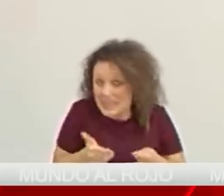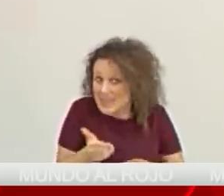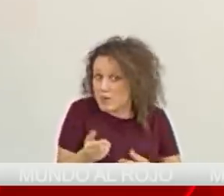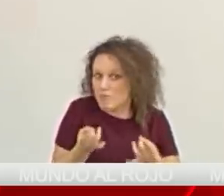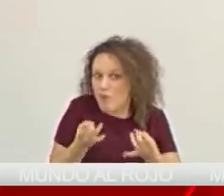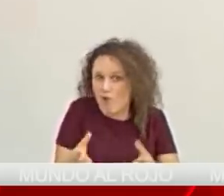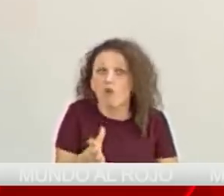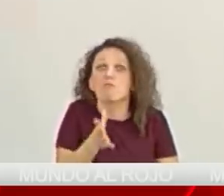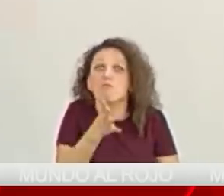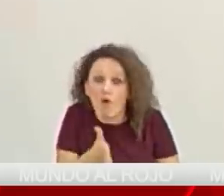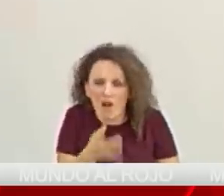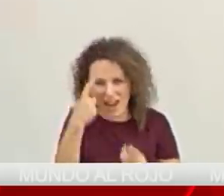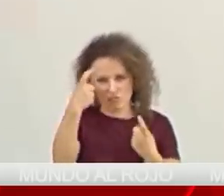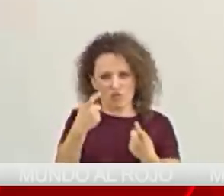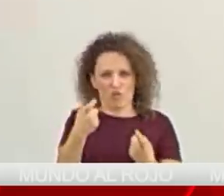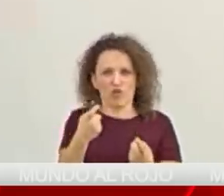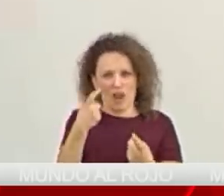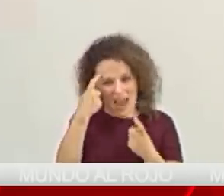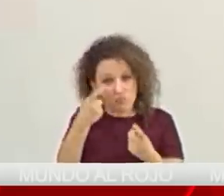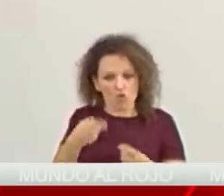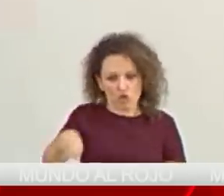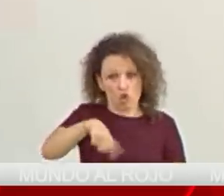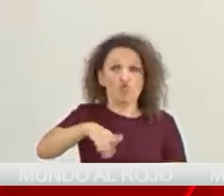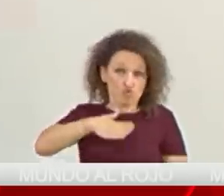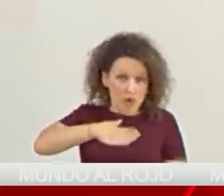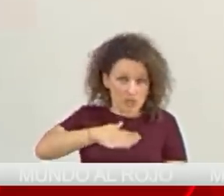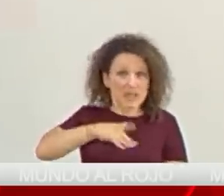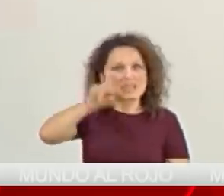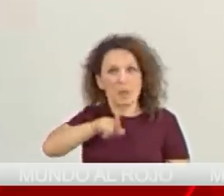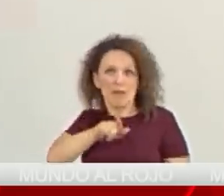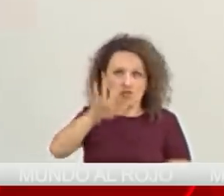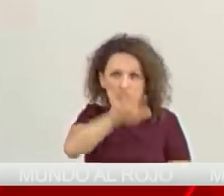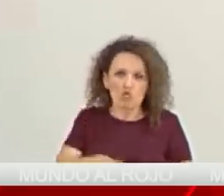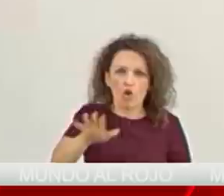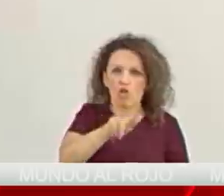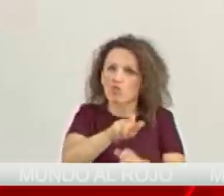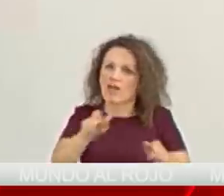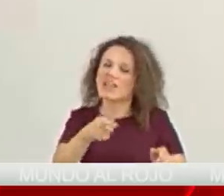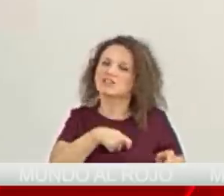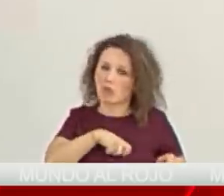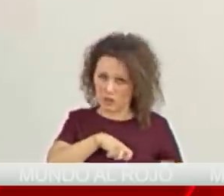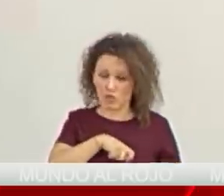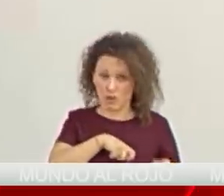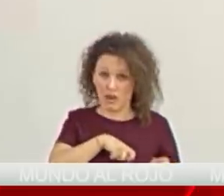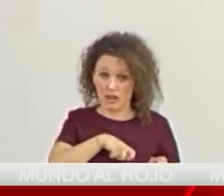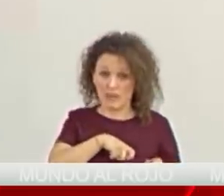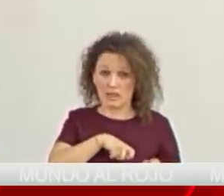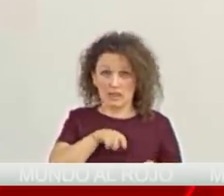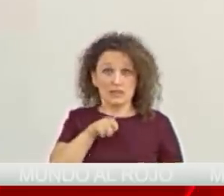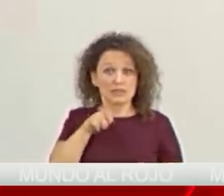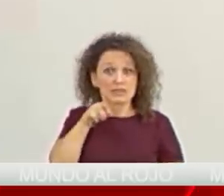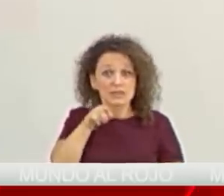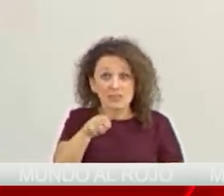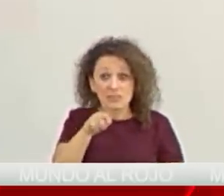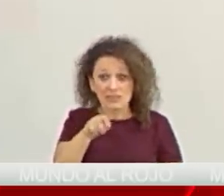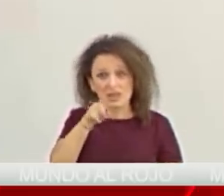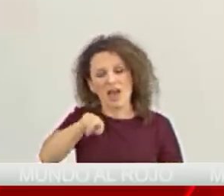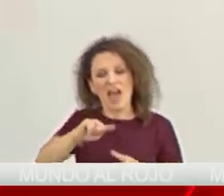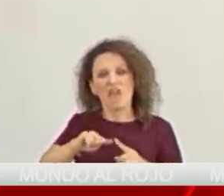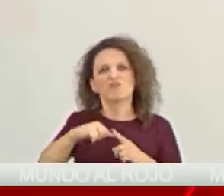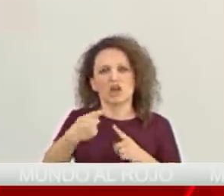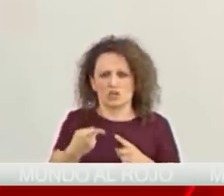hecho en policía a la policía judicial a medios afines al gobierno a ese no le preocupa esa filtración